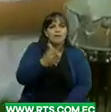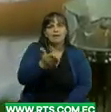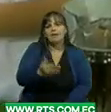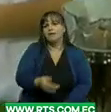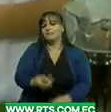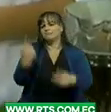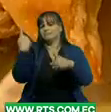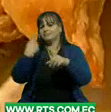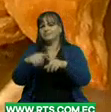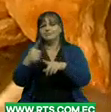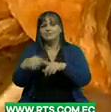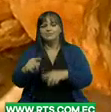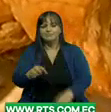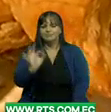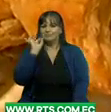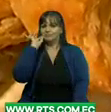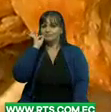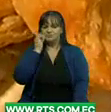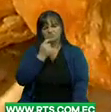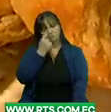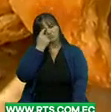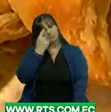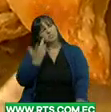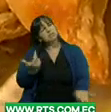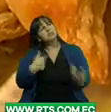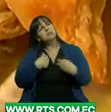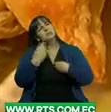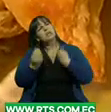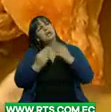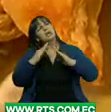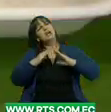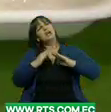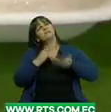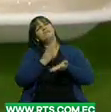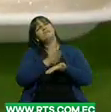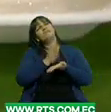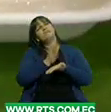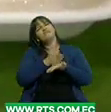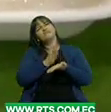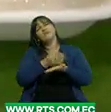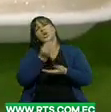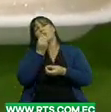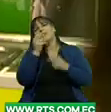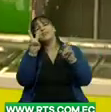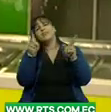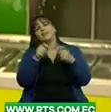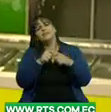gran alternativa para no cocinar en casa y disfrutar de su plato favorito, muy